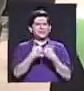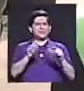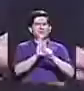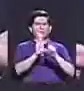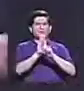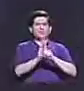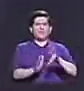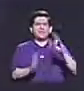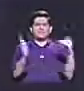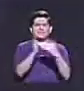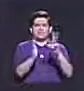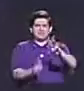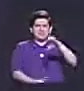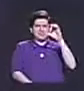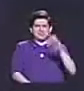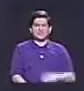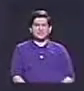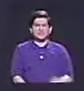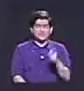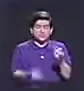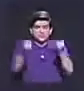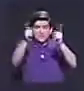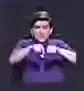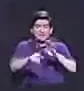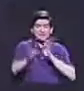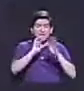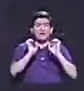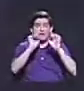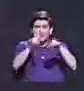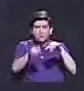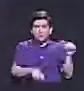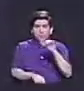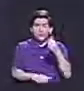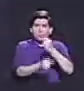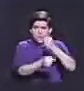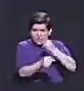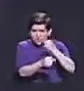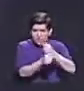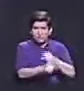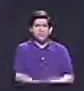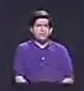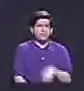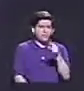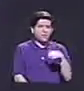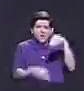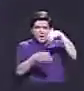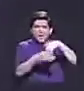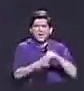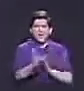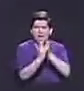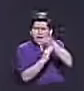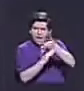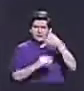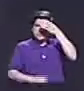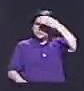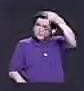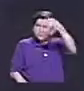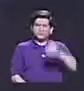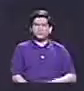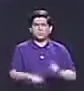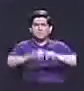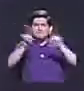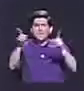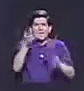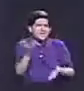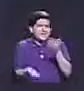ley 7600, porque también pues la ley 7600 habla de educación, también habla de trabajo, habla de acceso, ¿verdad?, a la cultura y demás,